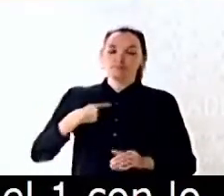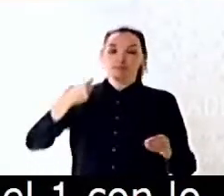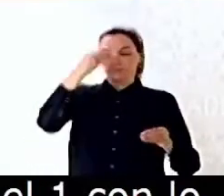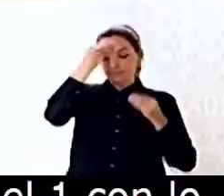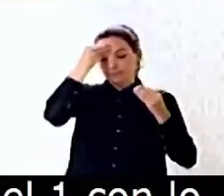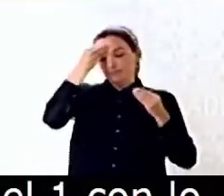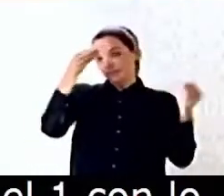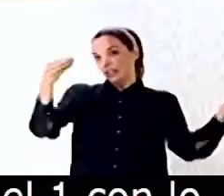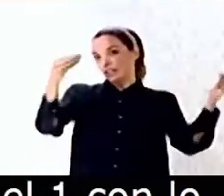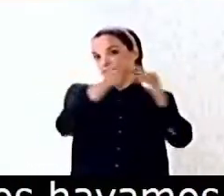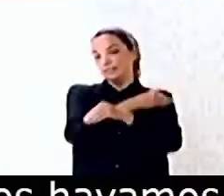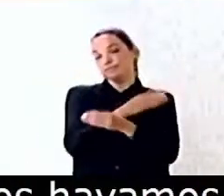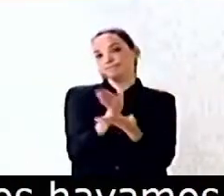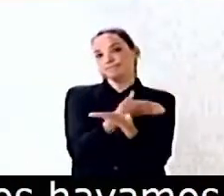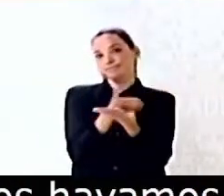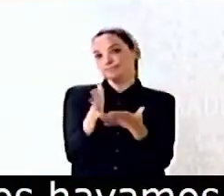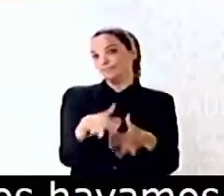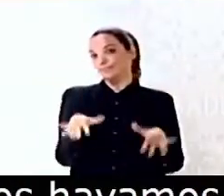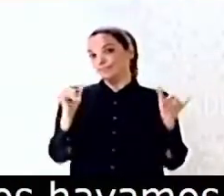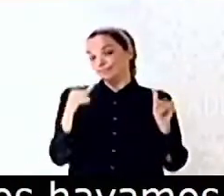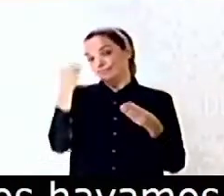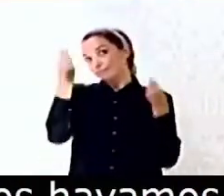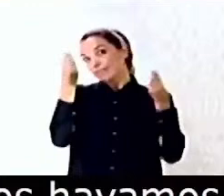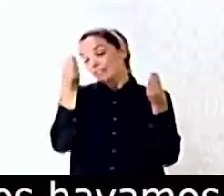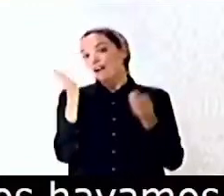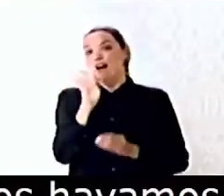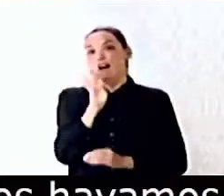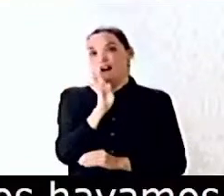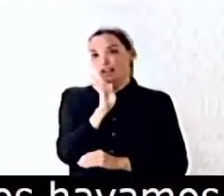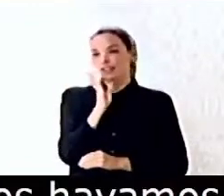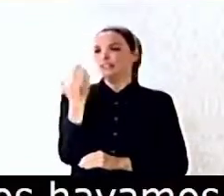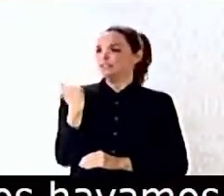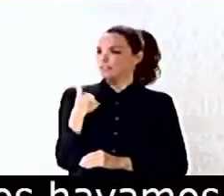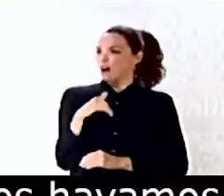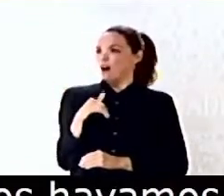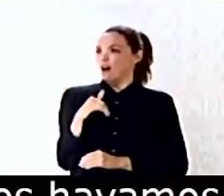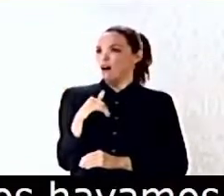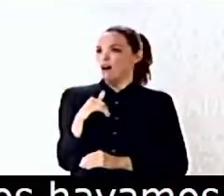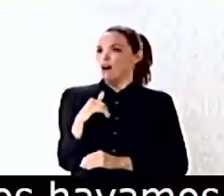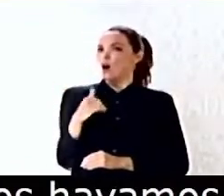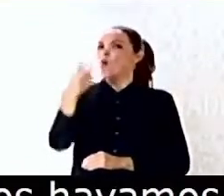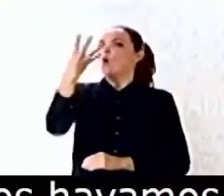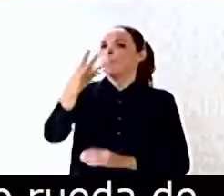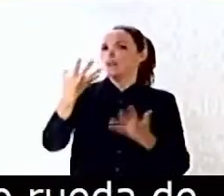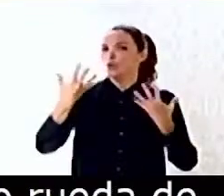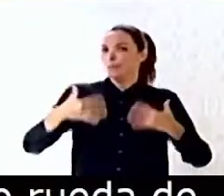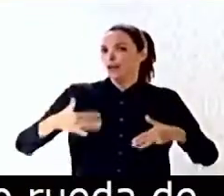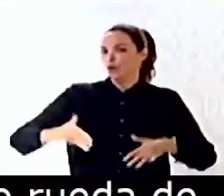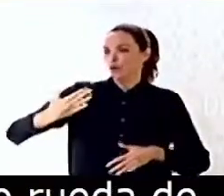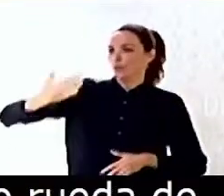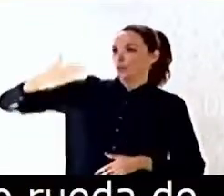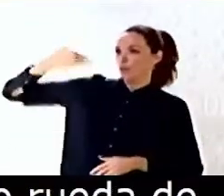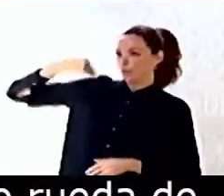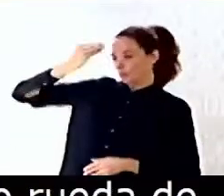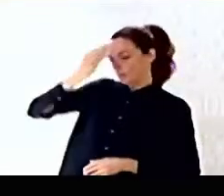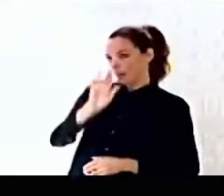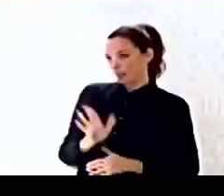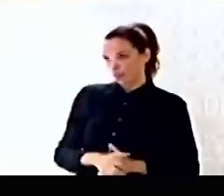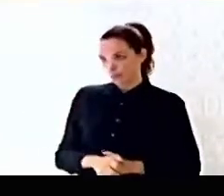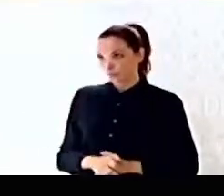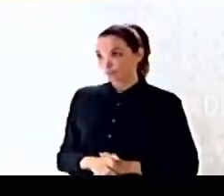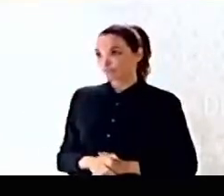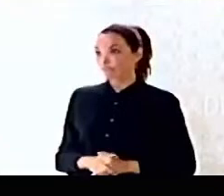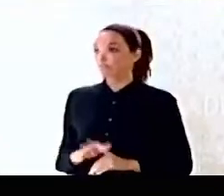en la previsión que habíamos hecho hace ya 4 ruedas de prensa, me parece que le hicimos. Hasta